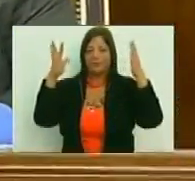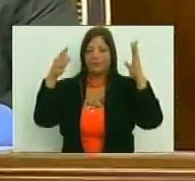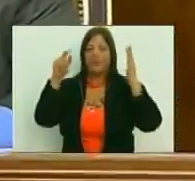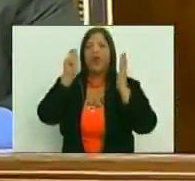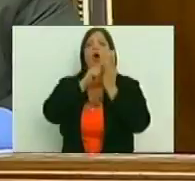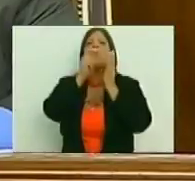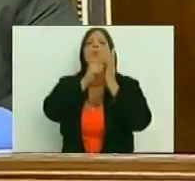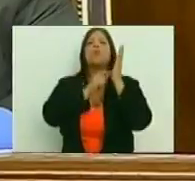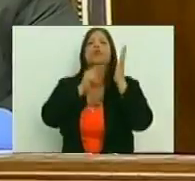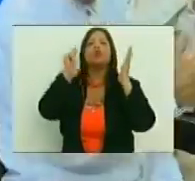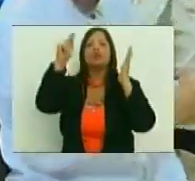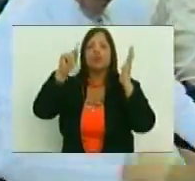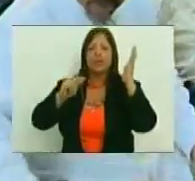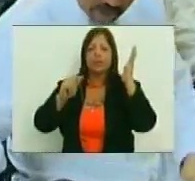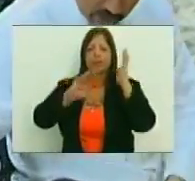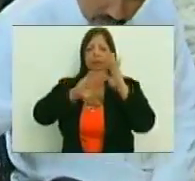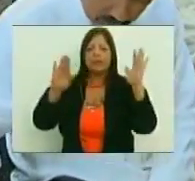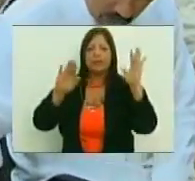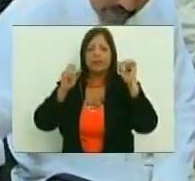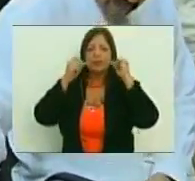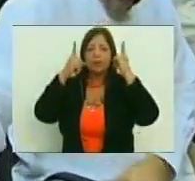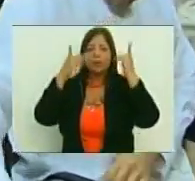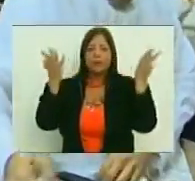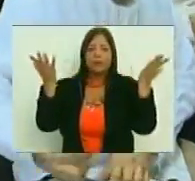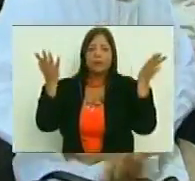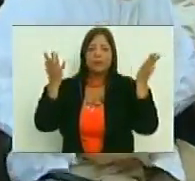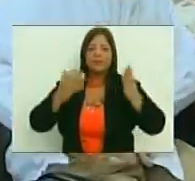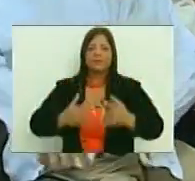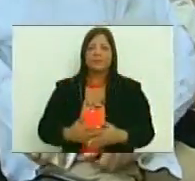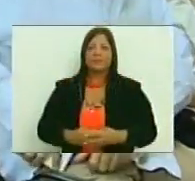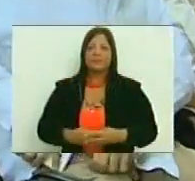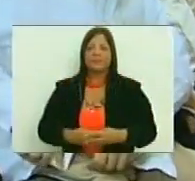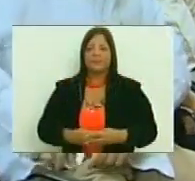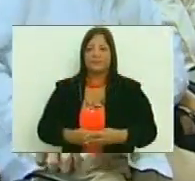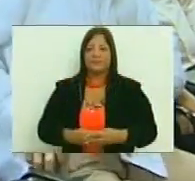Siguiente punto del orden del día, ¿o qué sorpresa nos tiene por ahí, secretario?